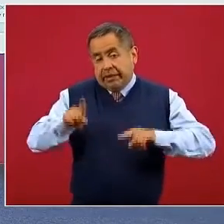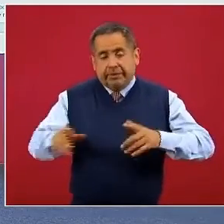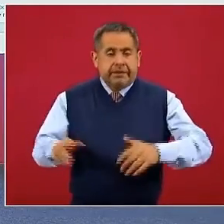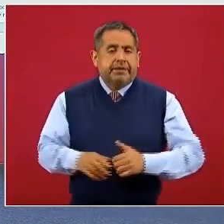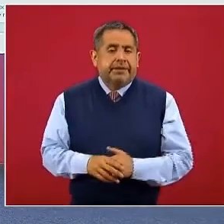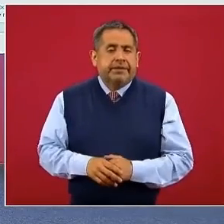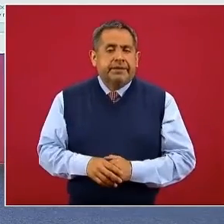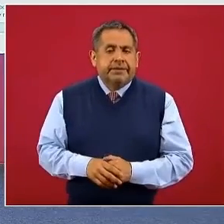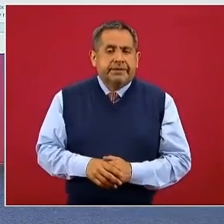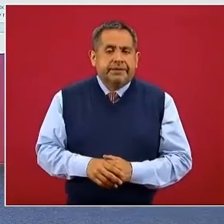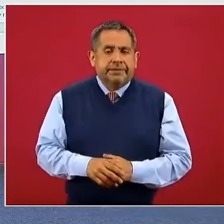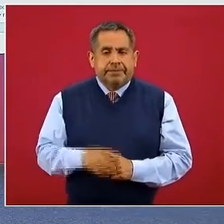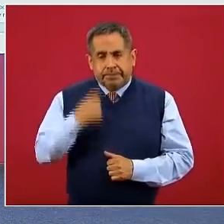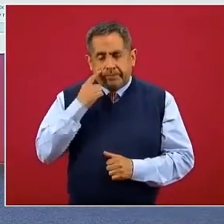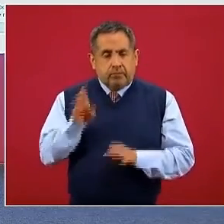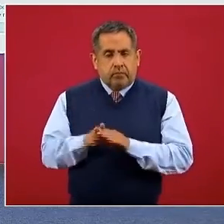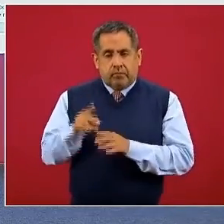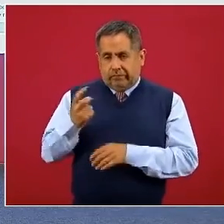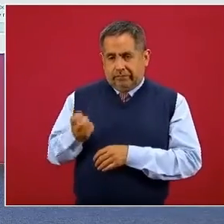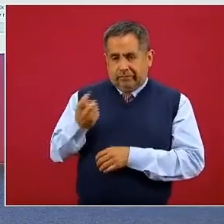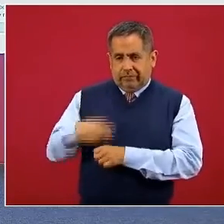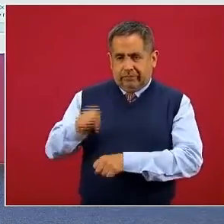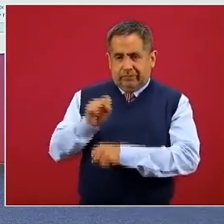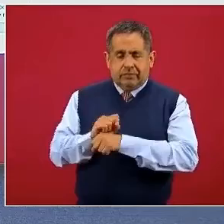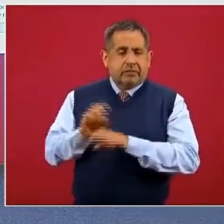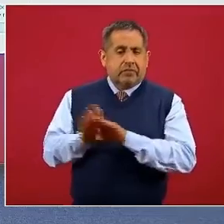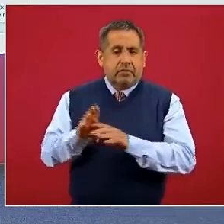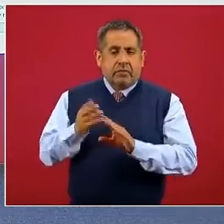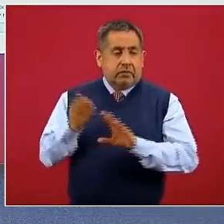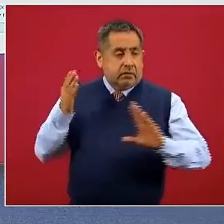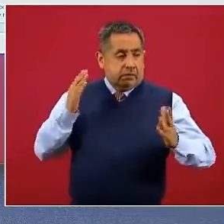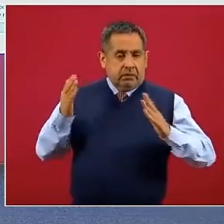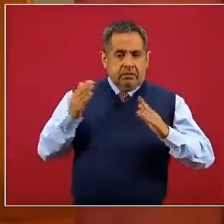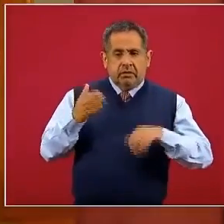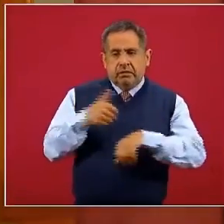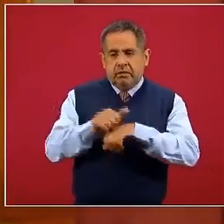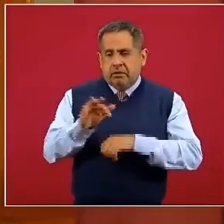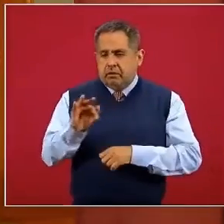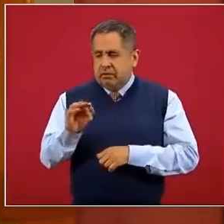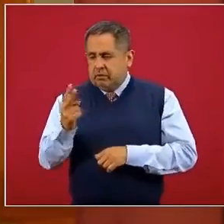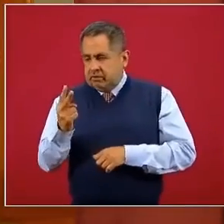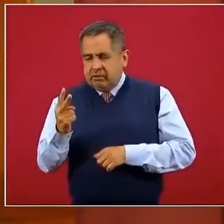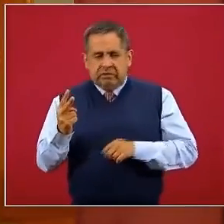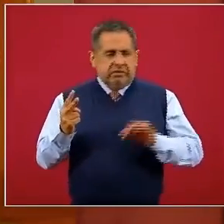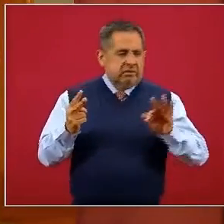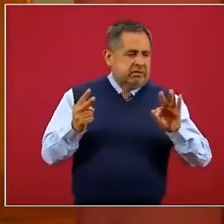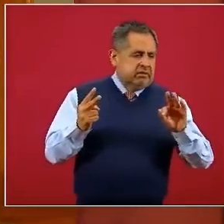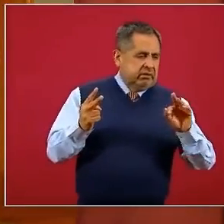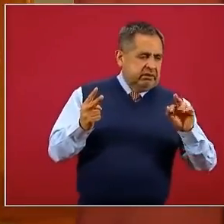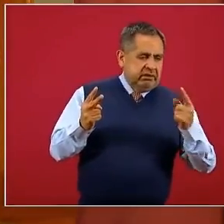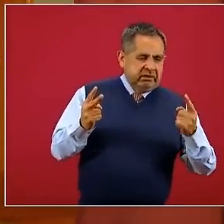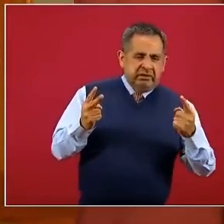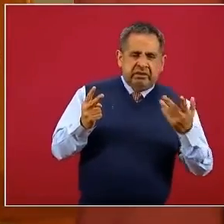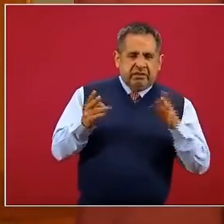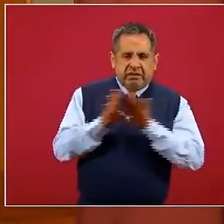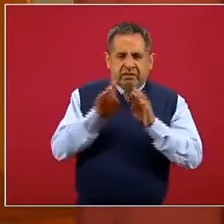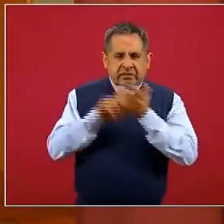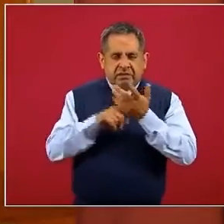El comportamiento para esta semana en comparación a la anterior, 42 versus 43, es de un